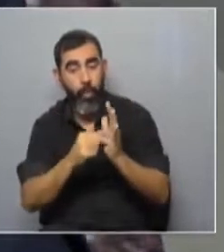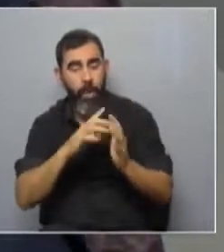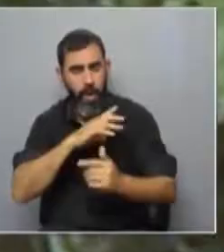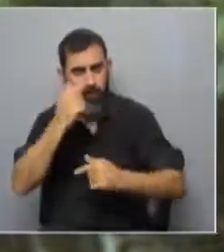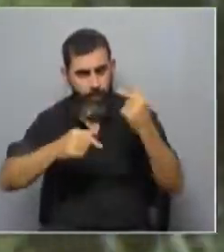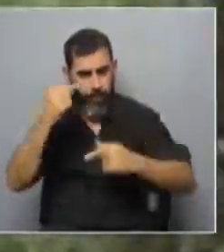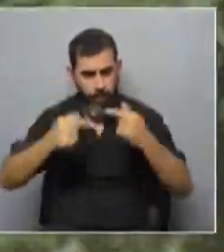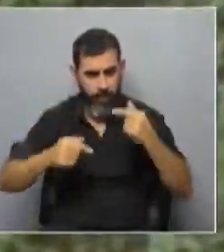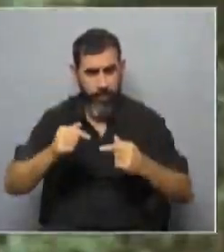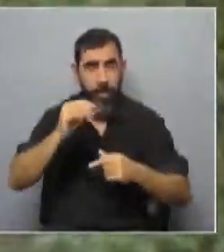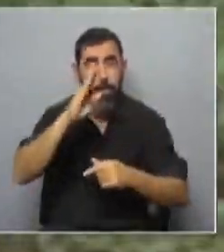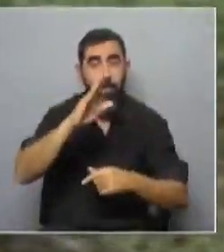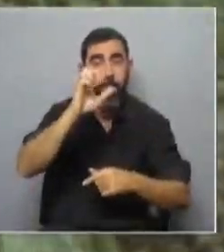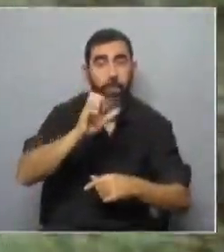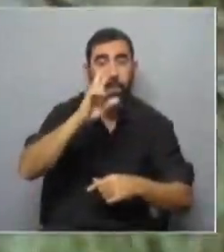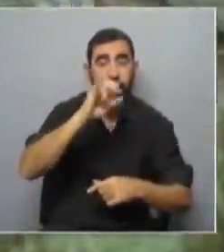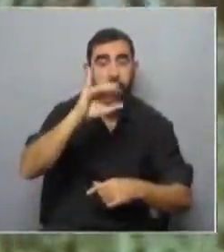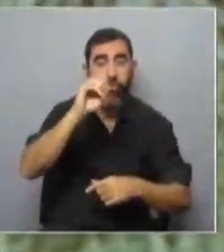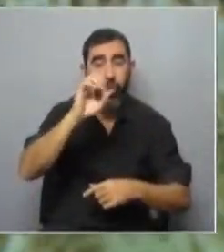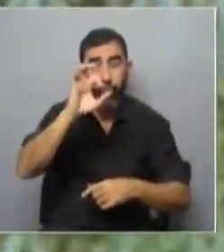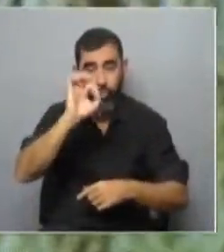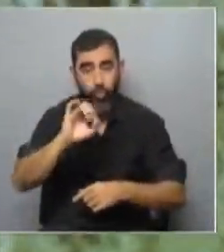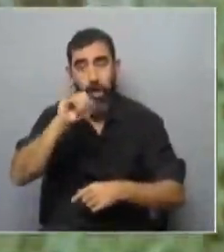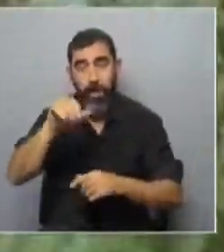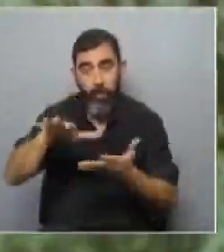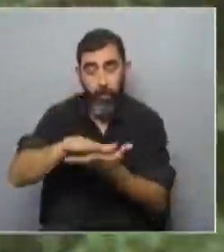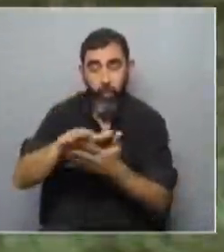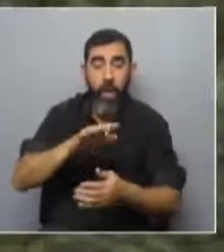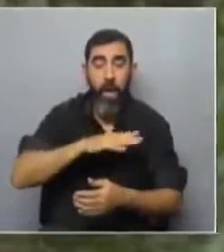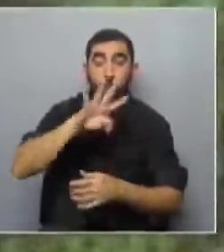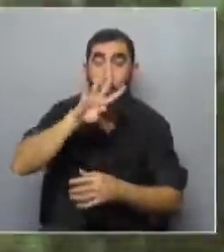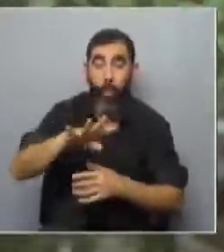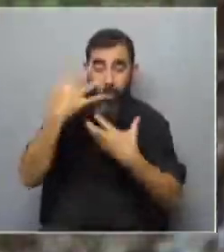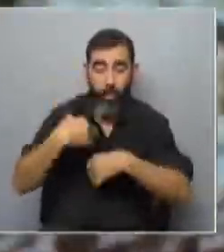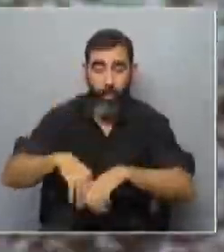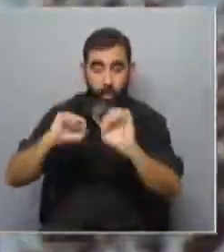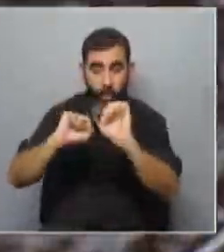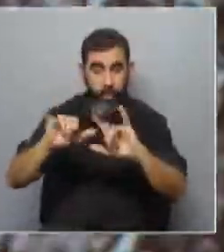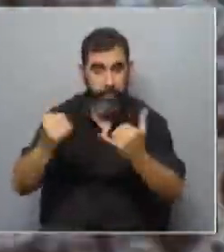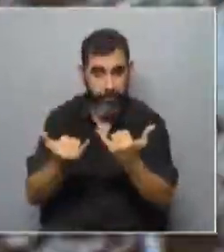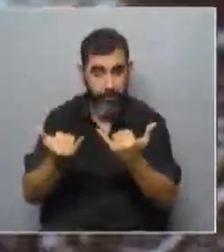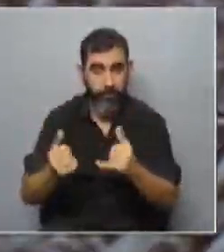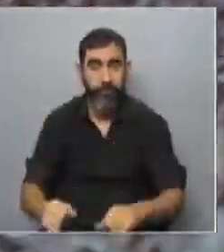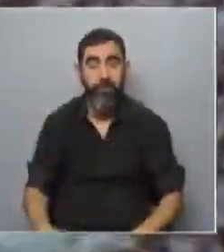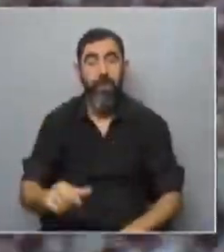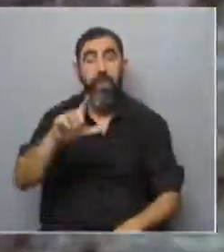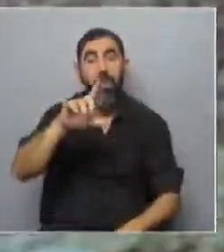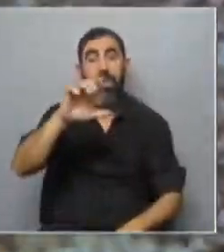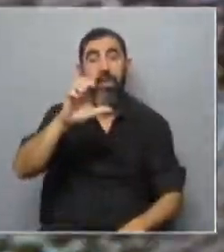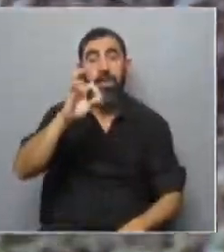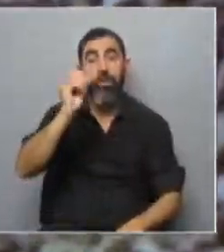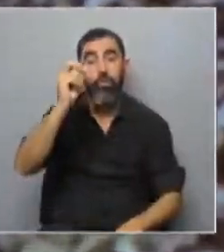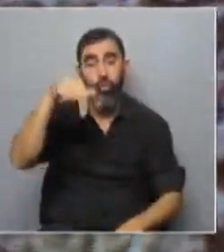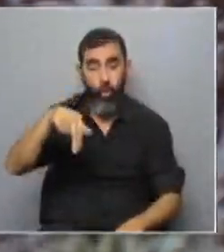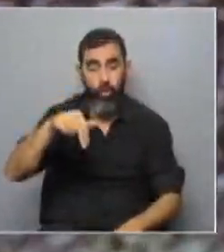uno, solo en vizcaíno. Solo en vizcaíno tenemos, sí, hasta ahora 4 especies registradas. El estodon es el más